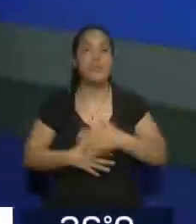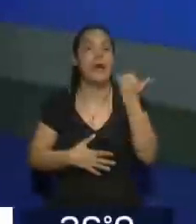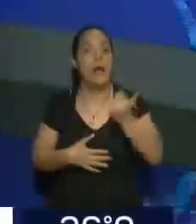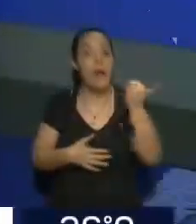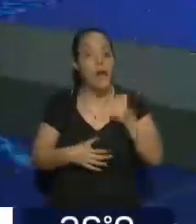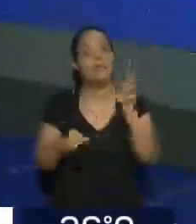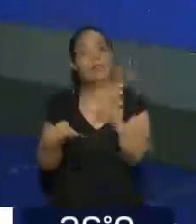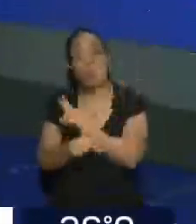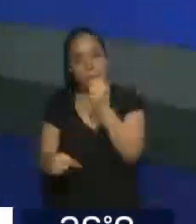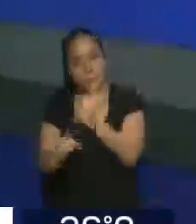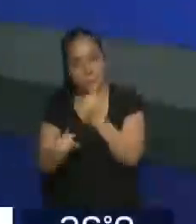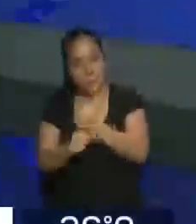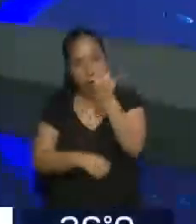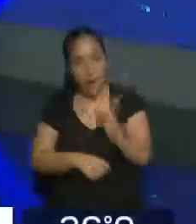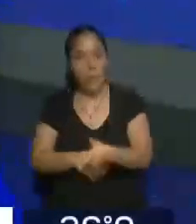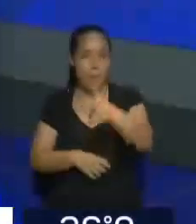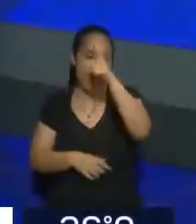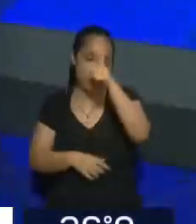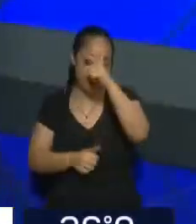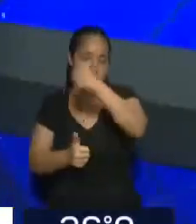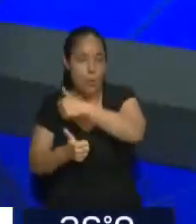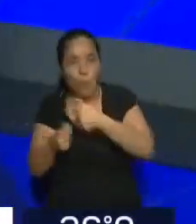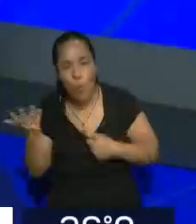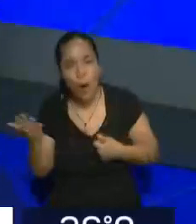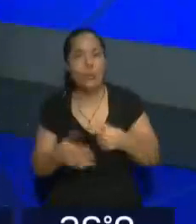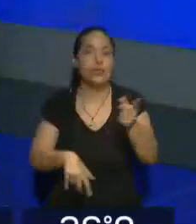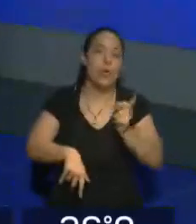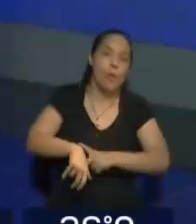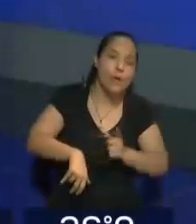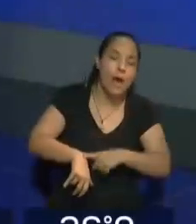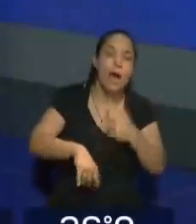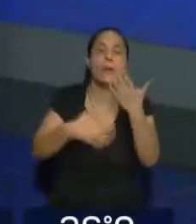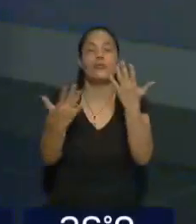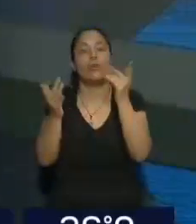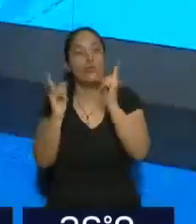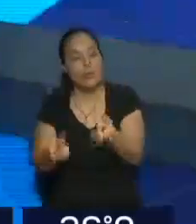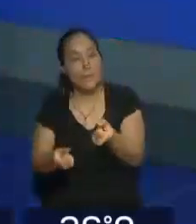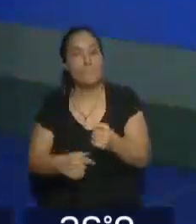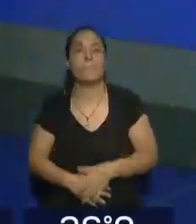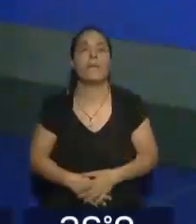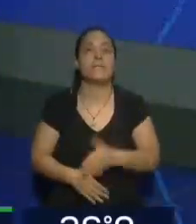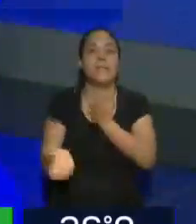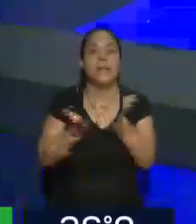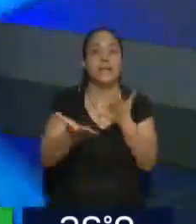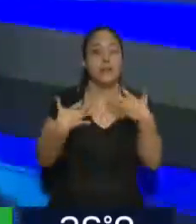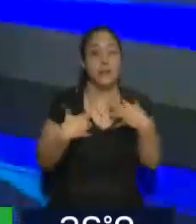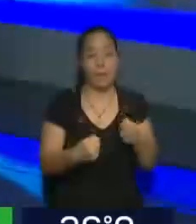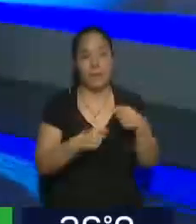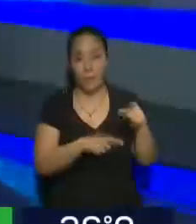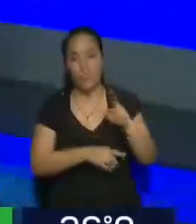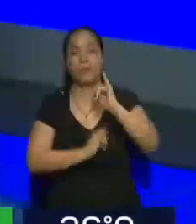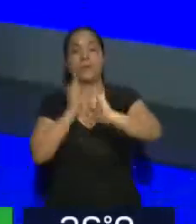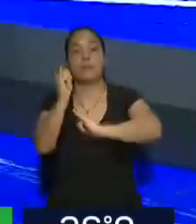operativo de seguridad, cantidad de policías, horarios y fundamentalmente servicios de salud. Si te